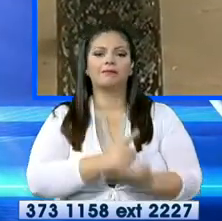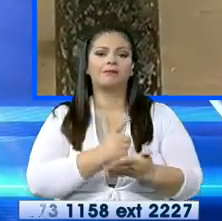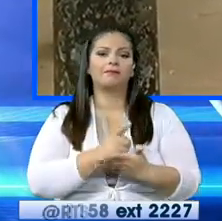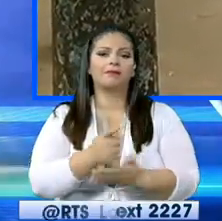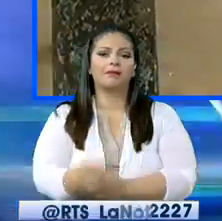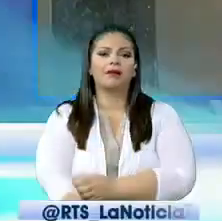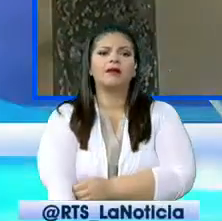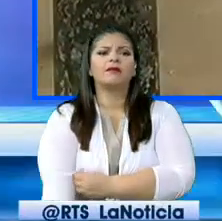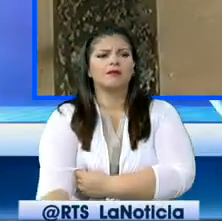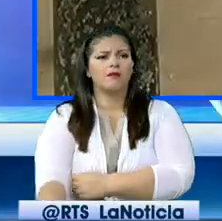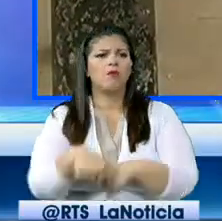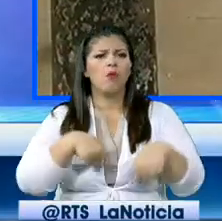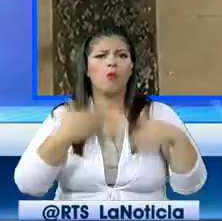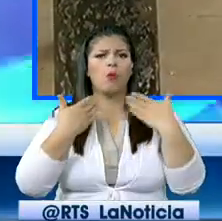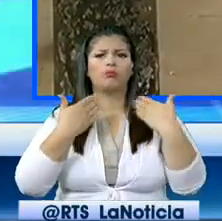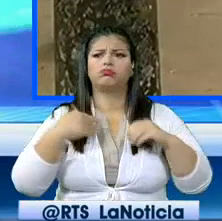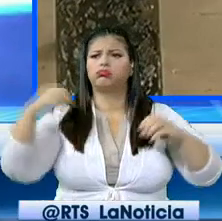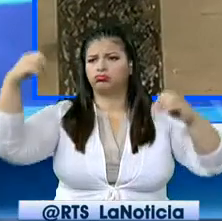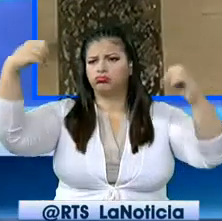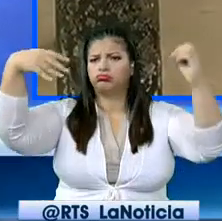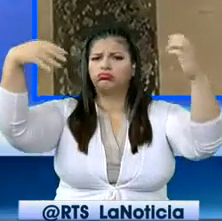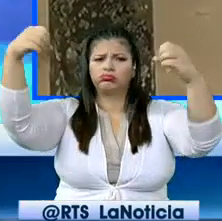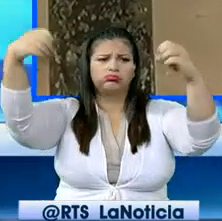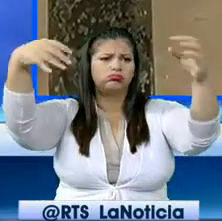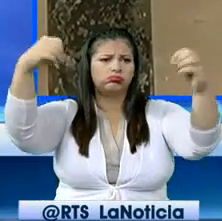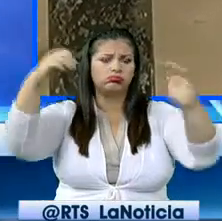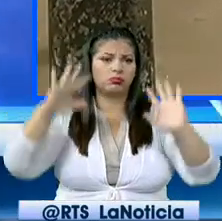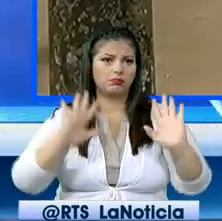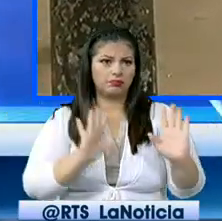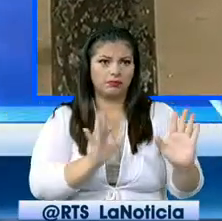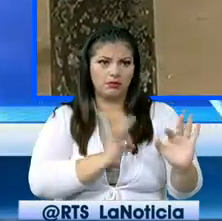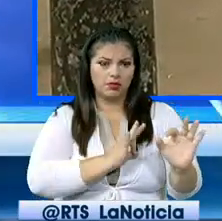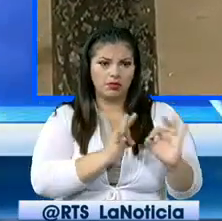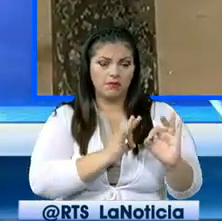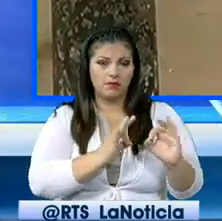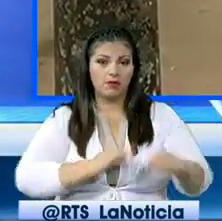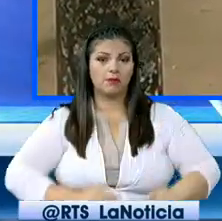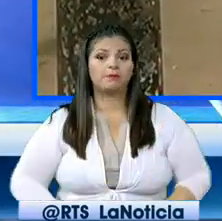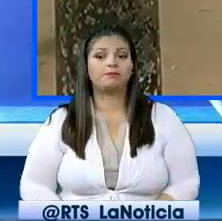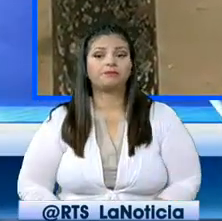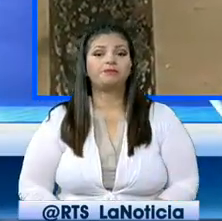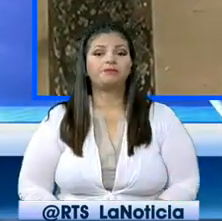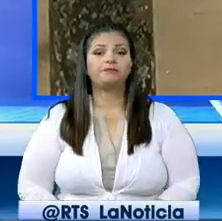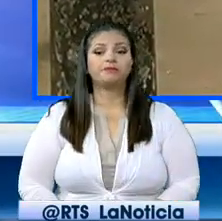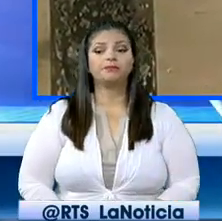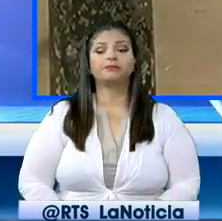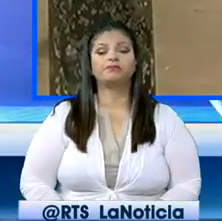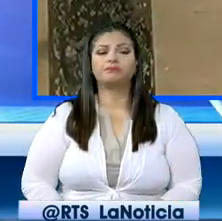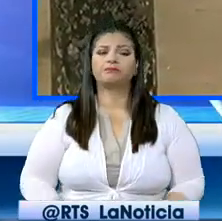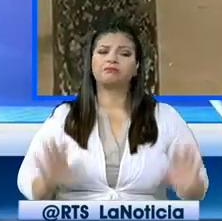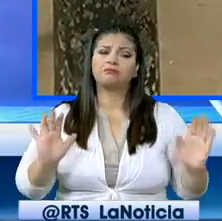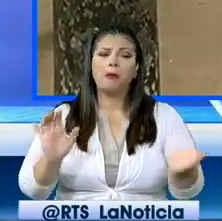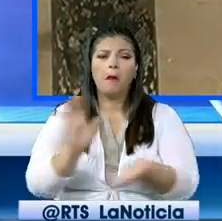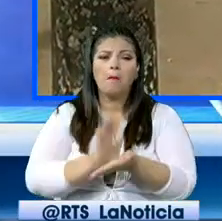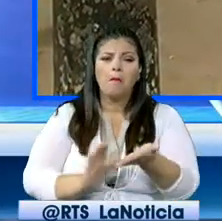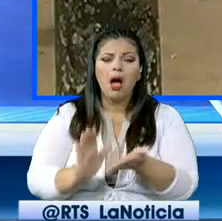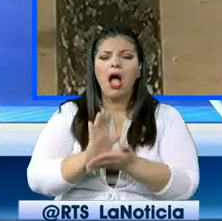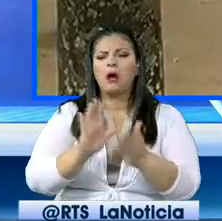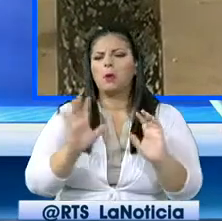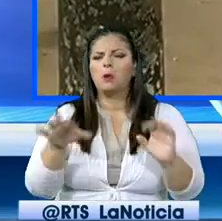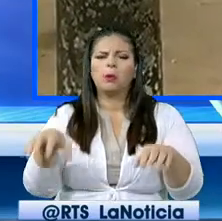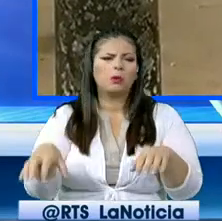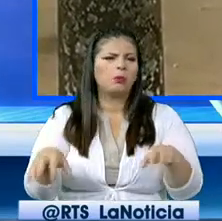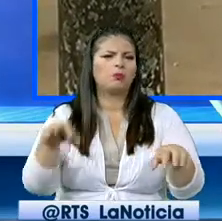descuidada. No es cierto. Lo que pasa es que hay ciertos sectores en donde hay problemas de iluminación y no